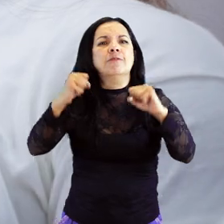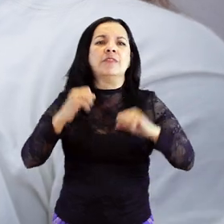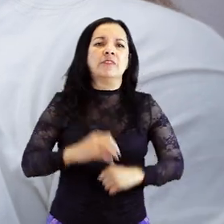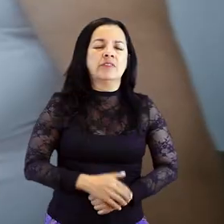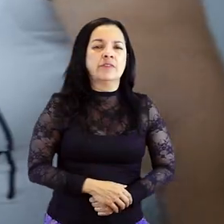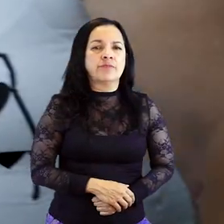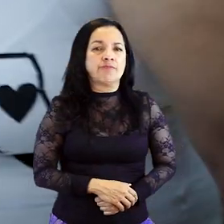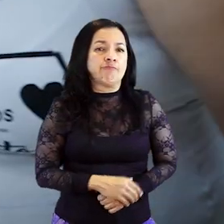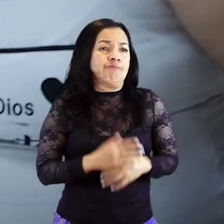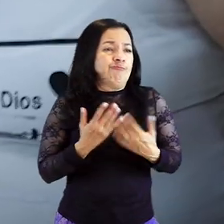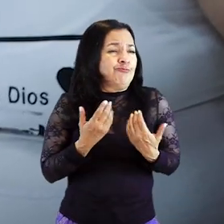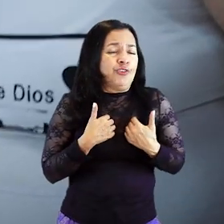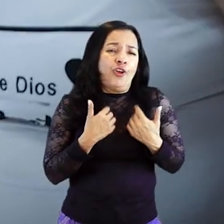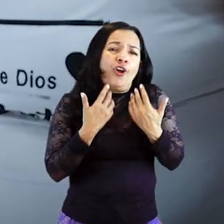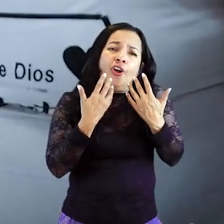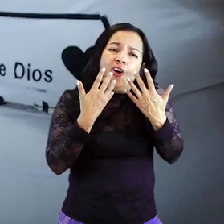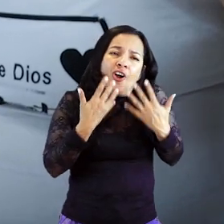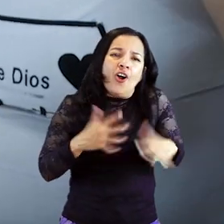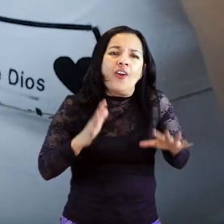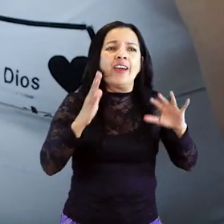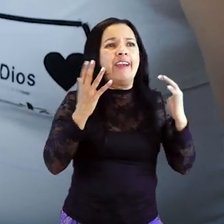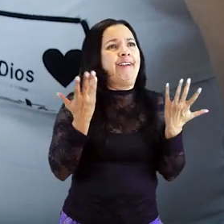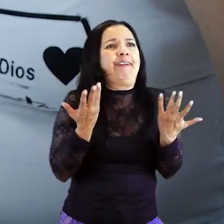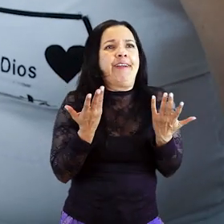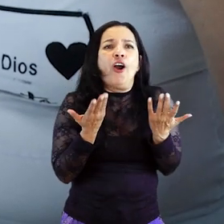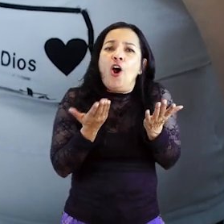podido. No quiero